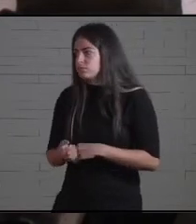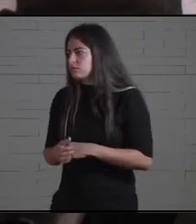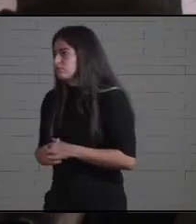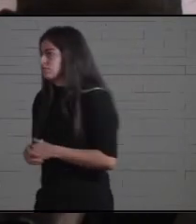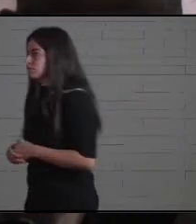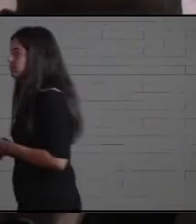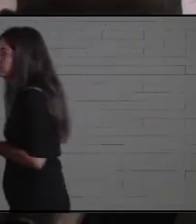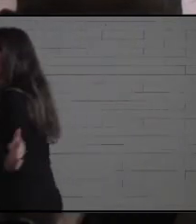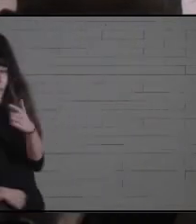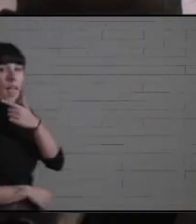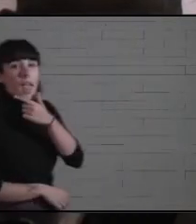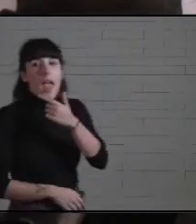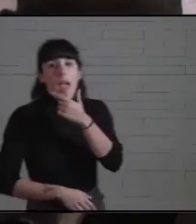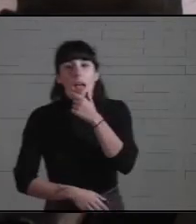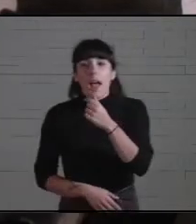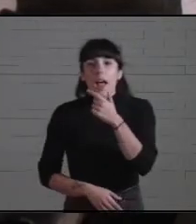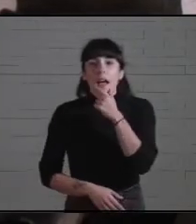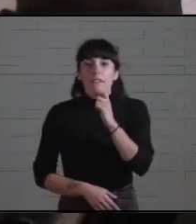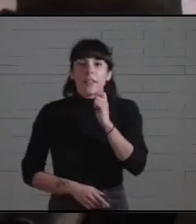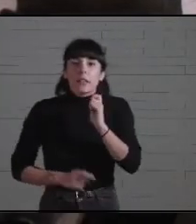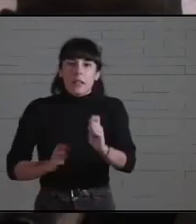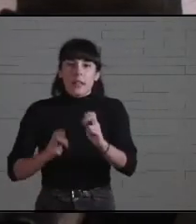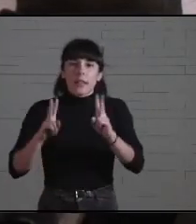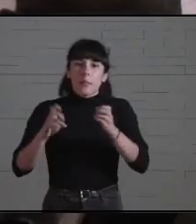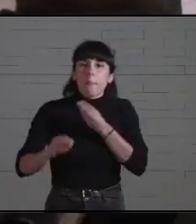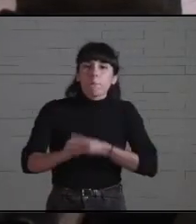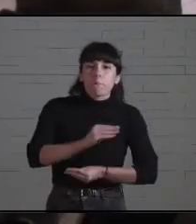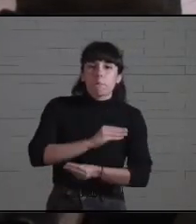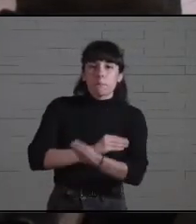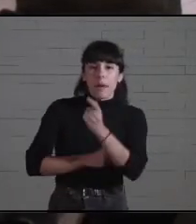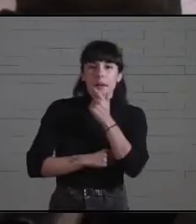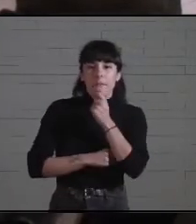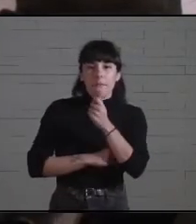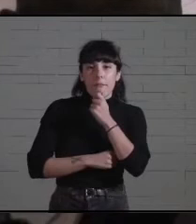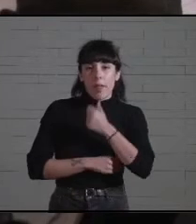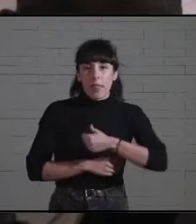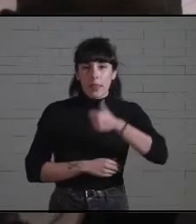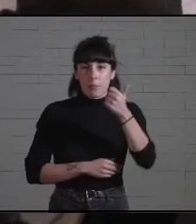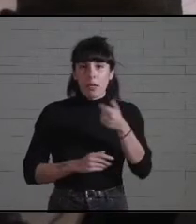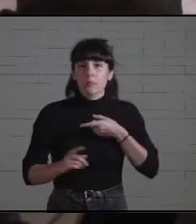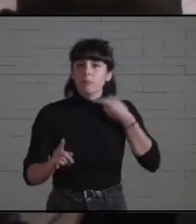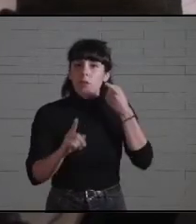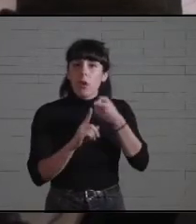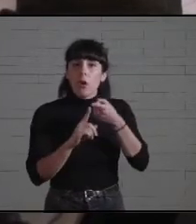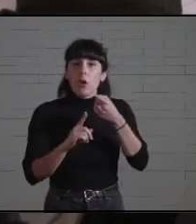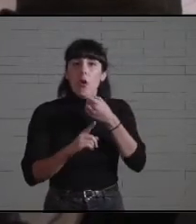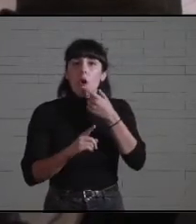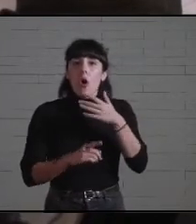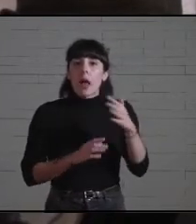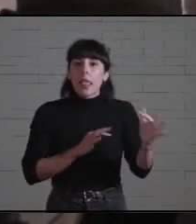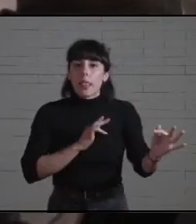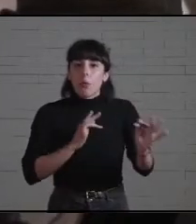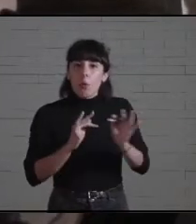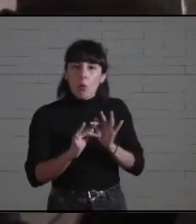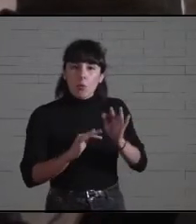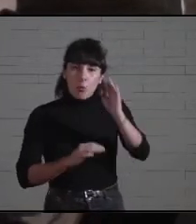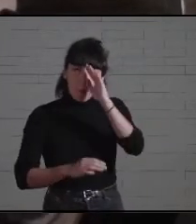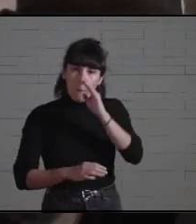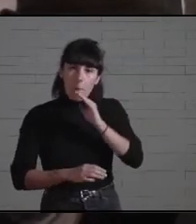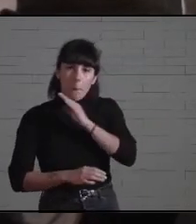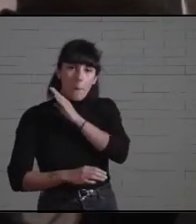Facilitar el uso del permiso por nacimiento y cuidado de menor para que se puedan turnar los